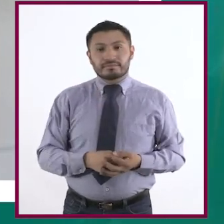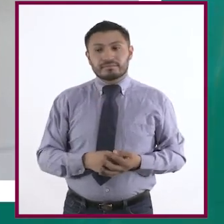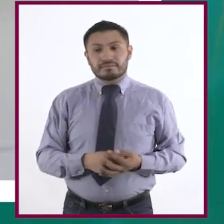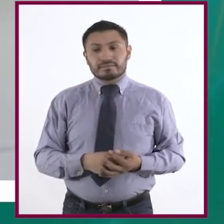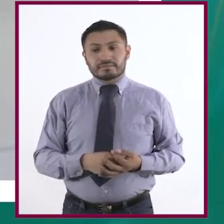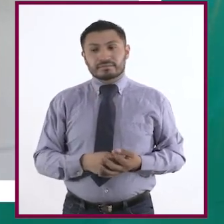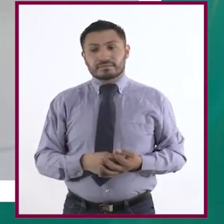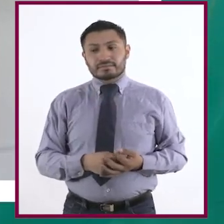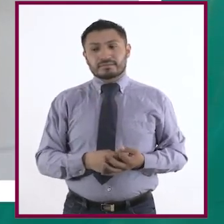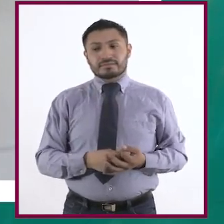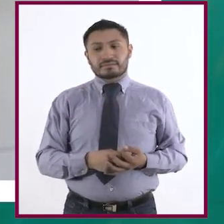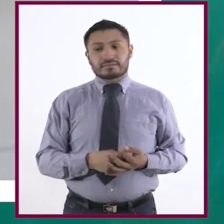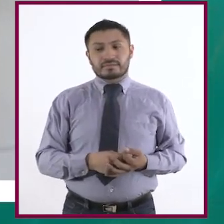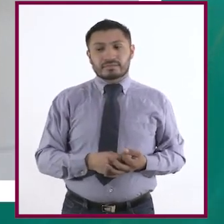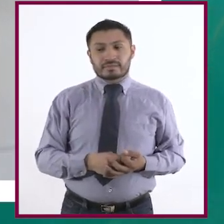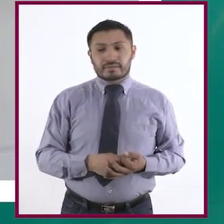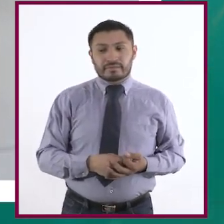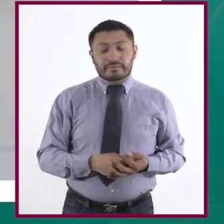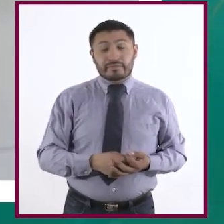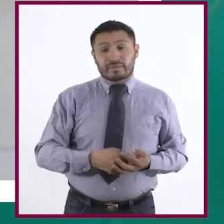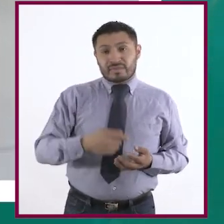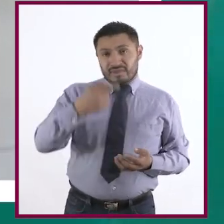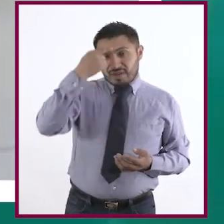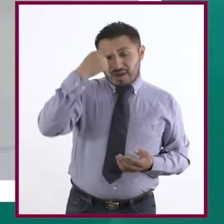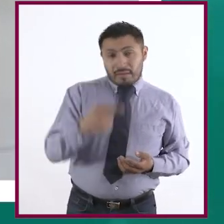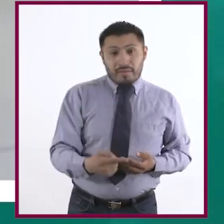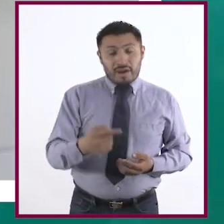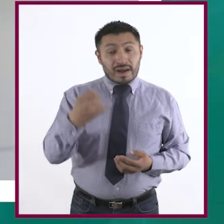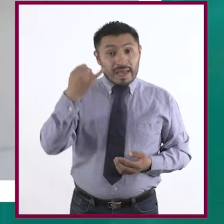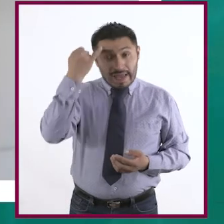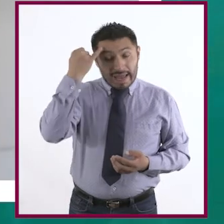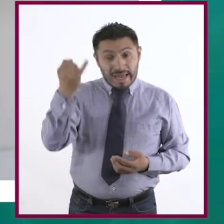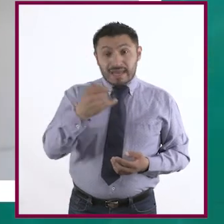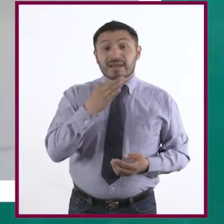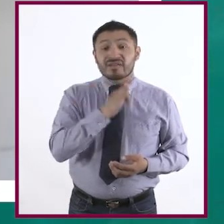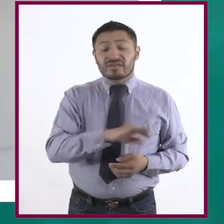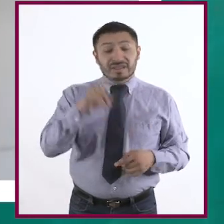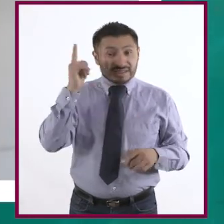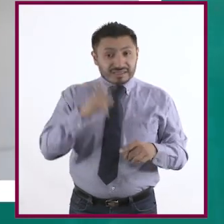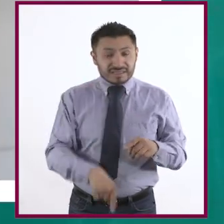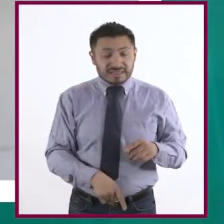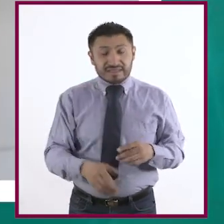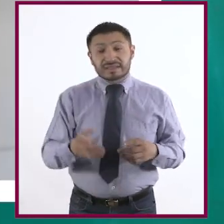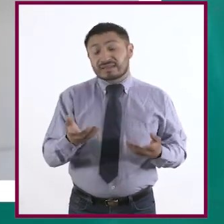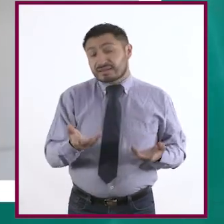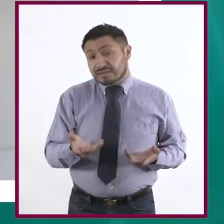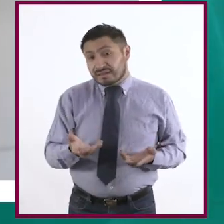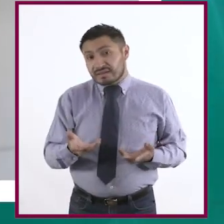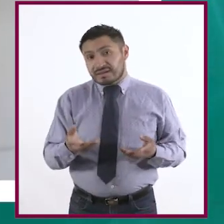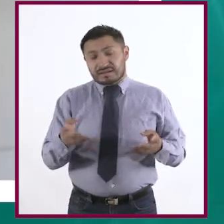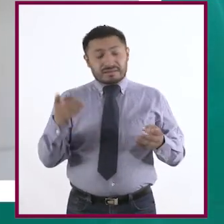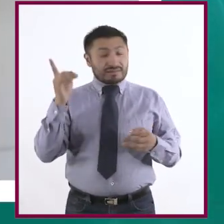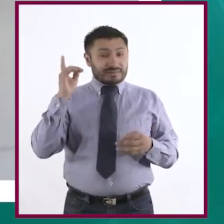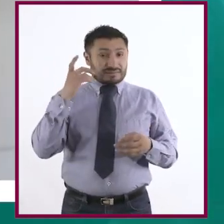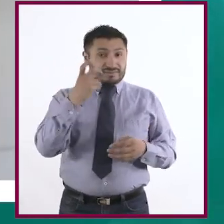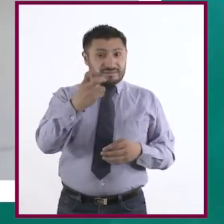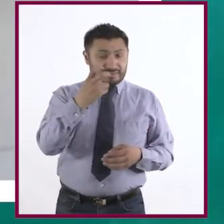ciertas metodologías o ciertas cosas de eugenesia en un lugar que no tiene regulaciones es muy